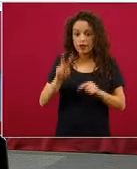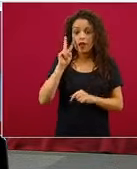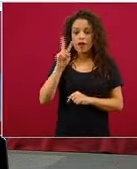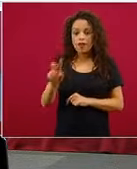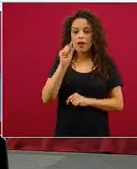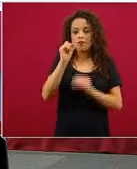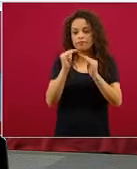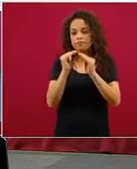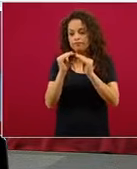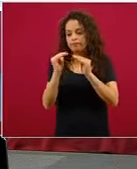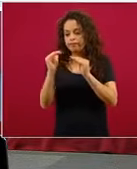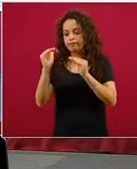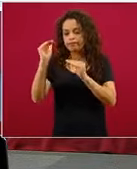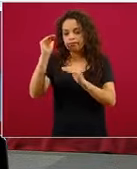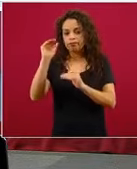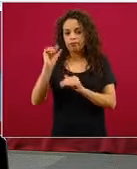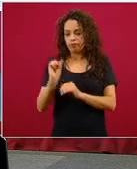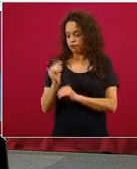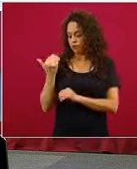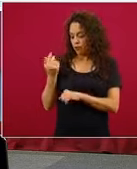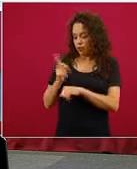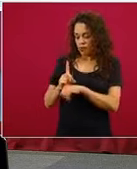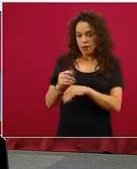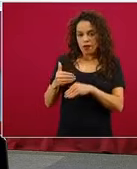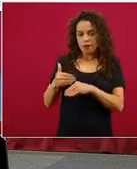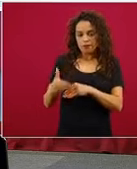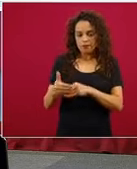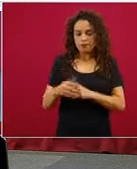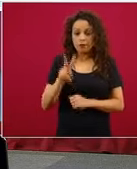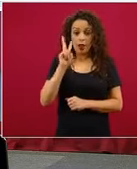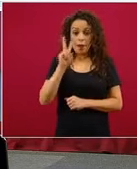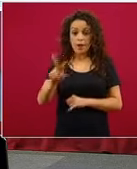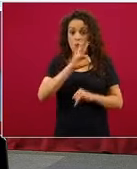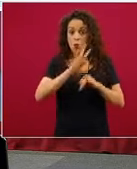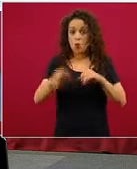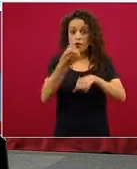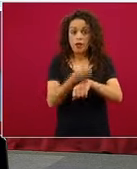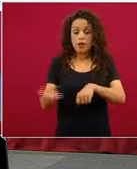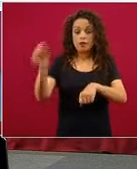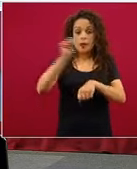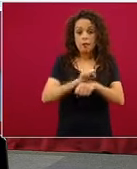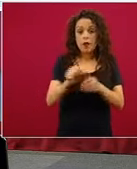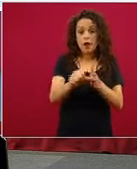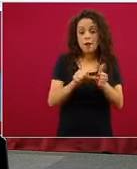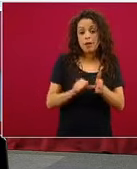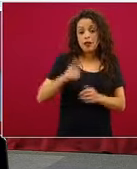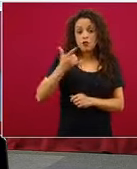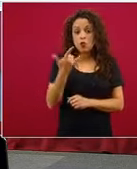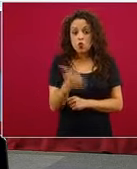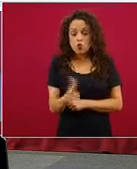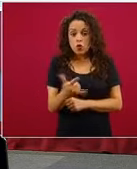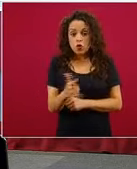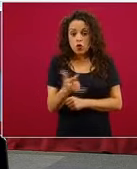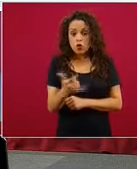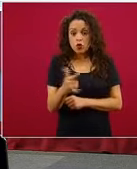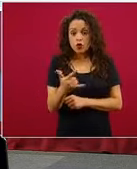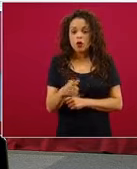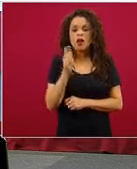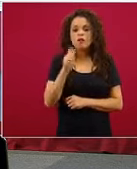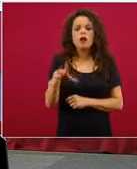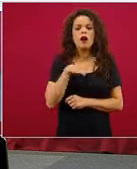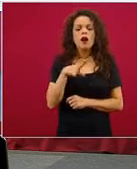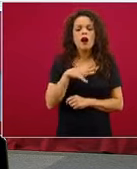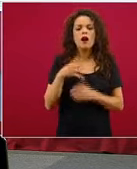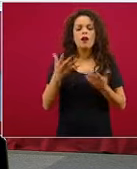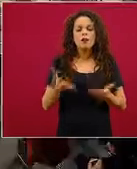dado en los últimos días. Vean ustedes cómo desde la última semana de julio, en donde tuvimos para